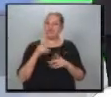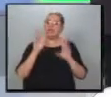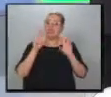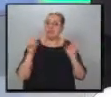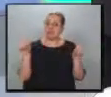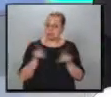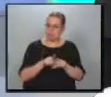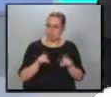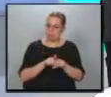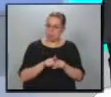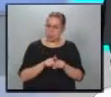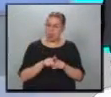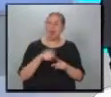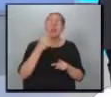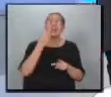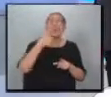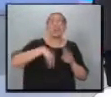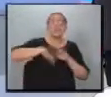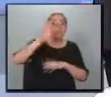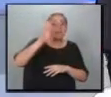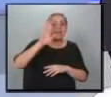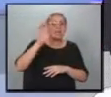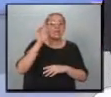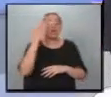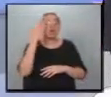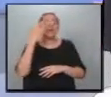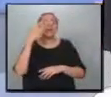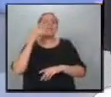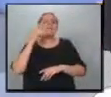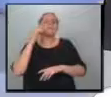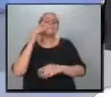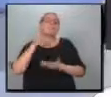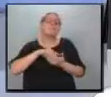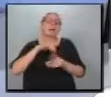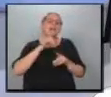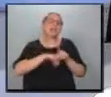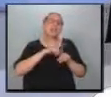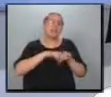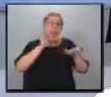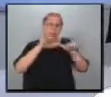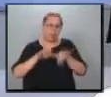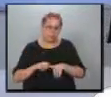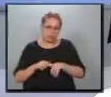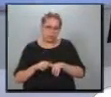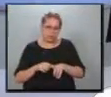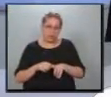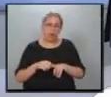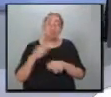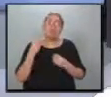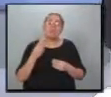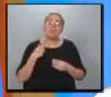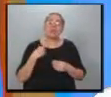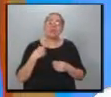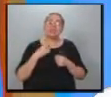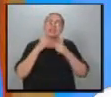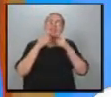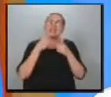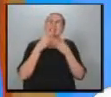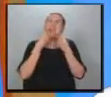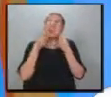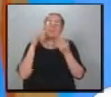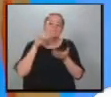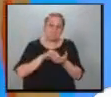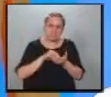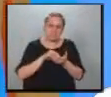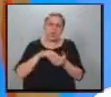sea, a mejor calidad de uva, más tiempo de crianza, porque tiene más para ofrecer. Esto no quiere decir que los